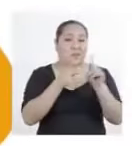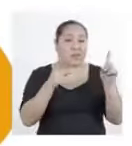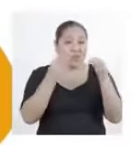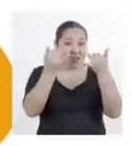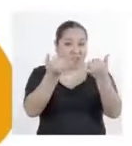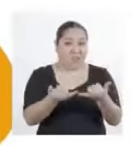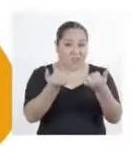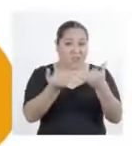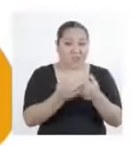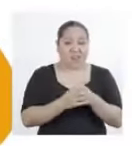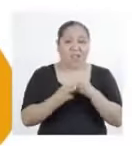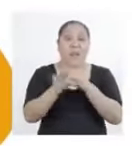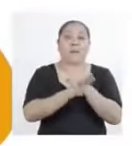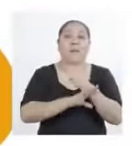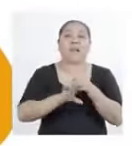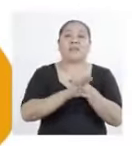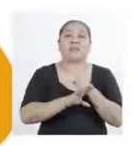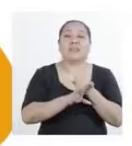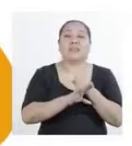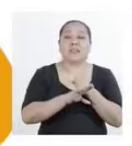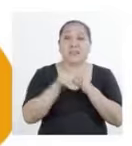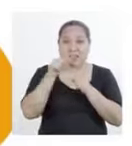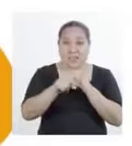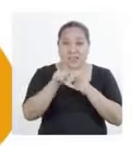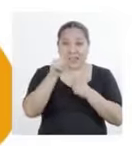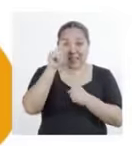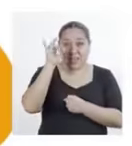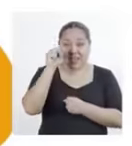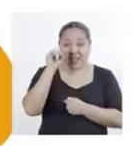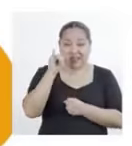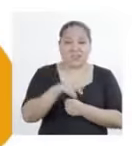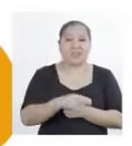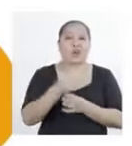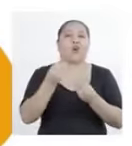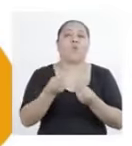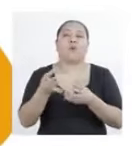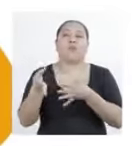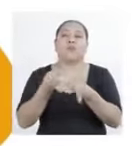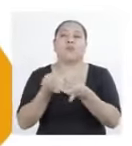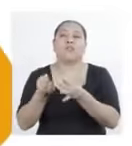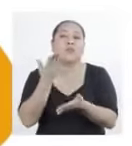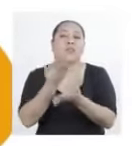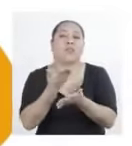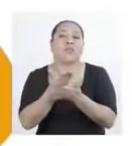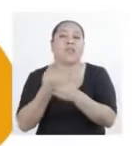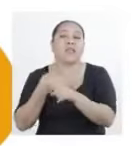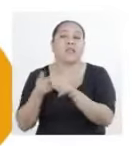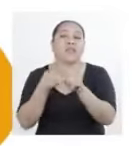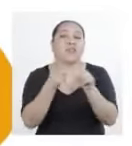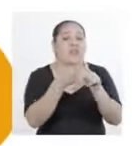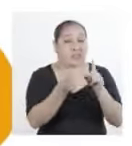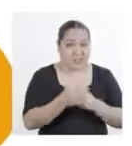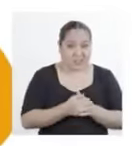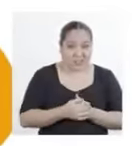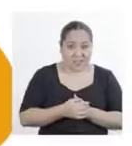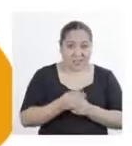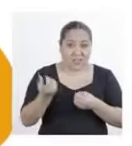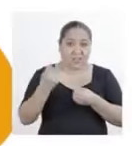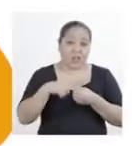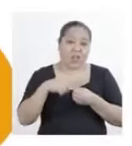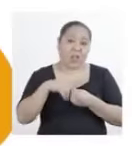posición Pero ahora viene la fundamentación de su tesis A través de premisas que la sostiene que son